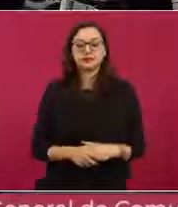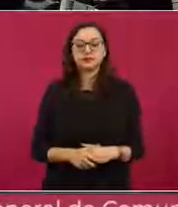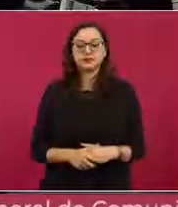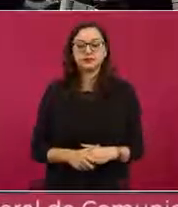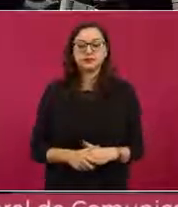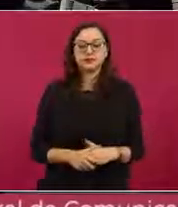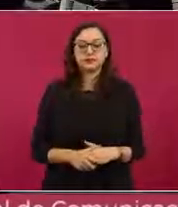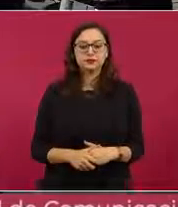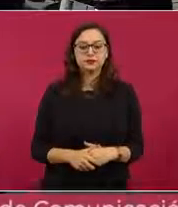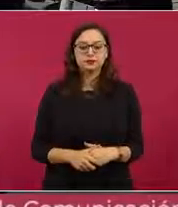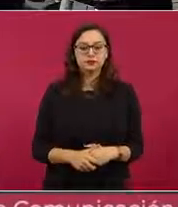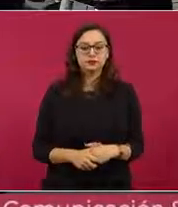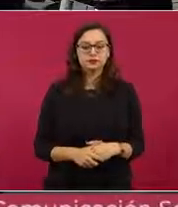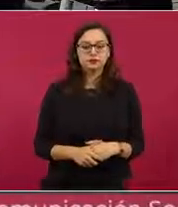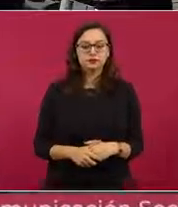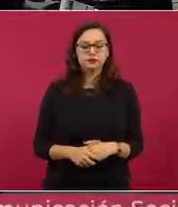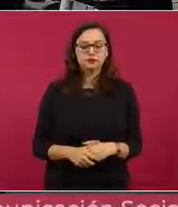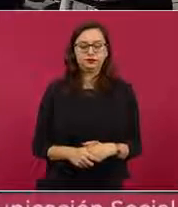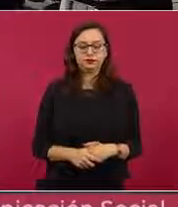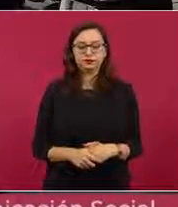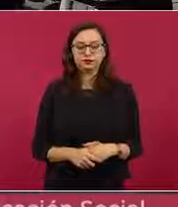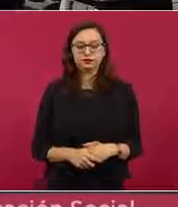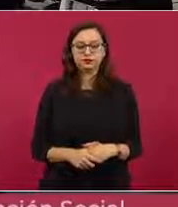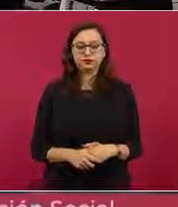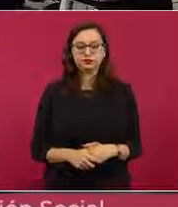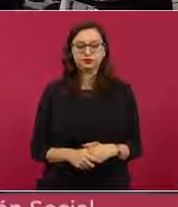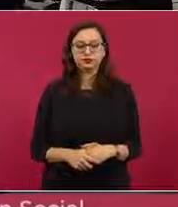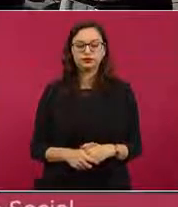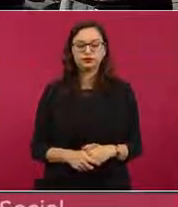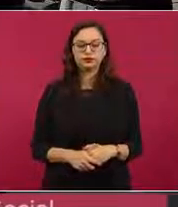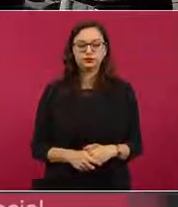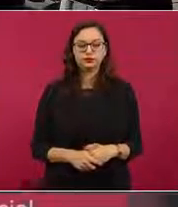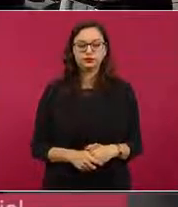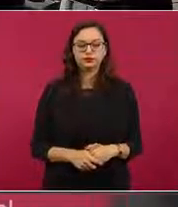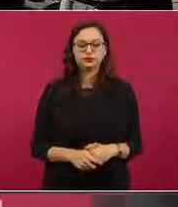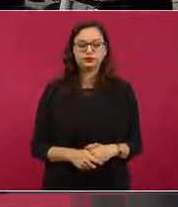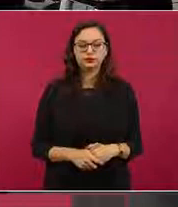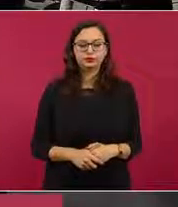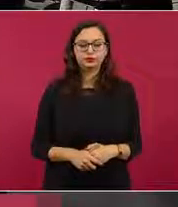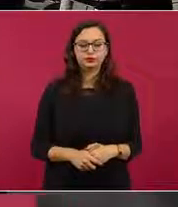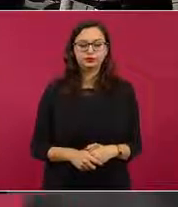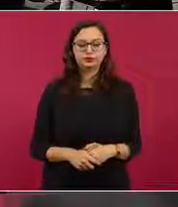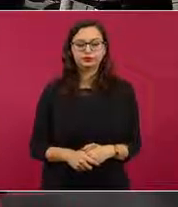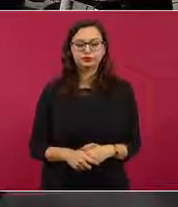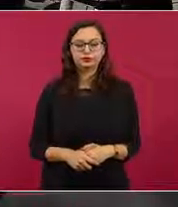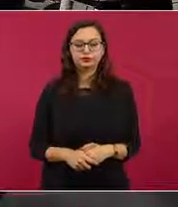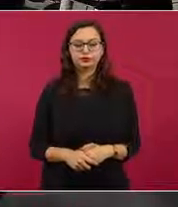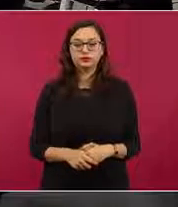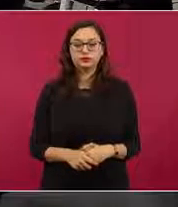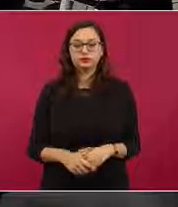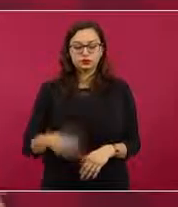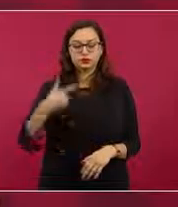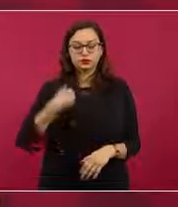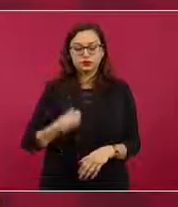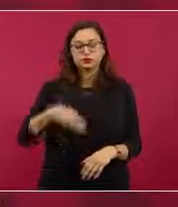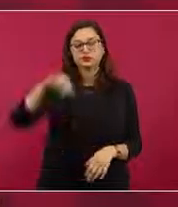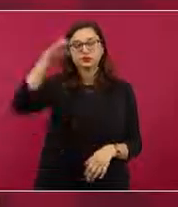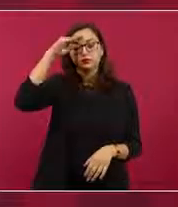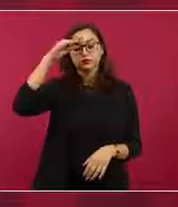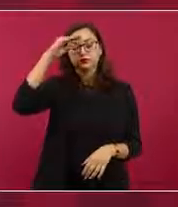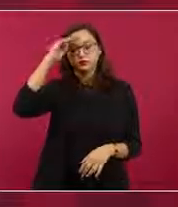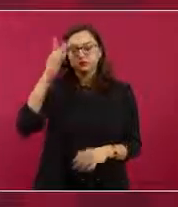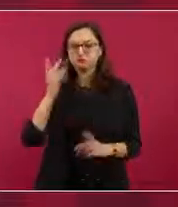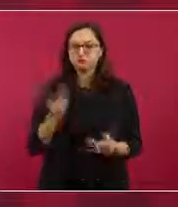Sí, miren, yo pienso que se ha estado avanzando